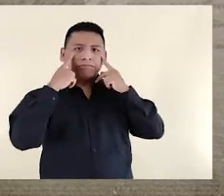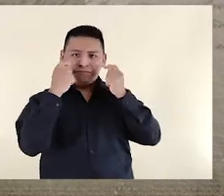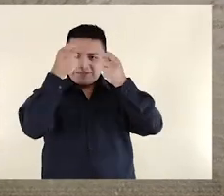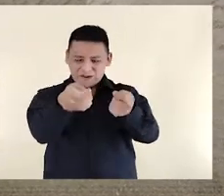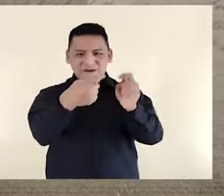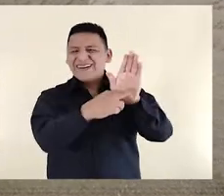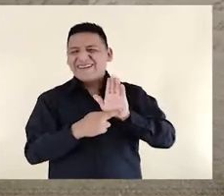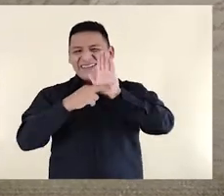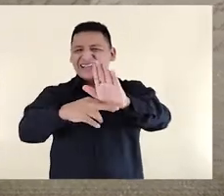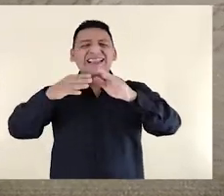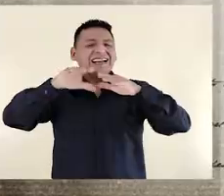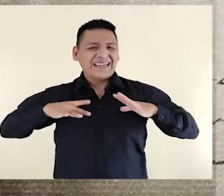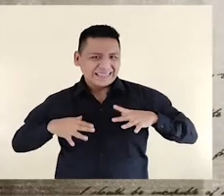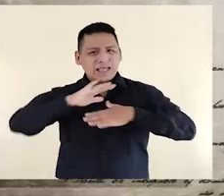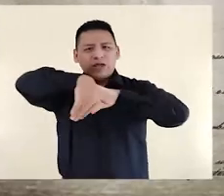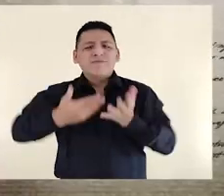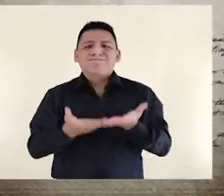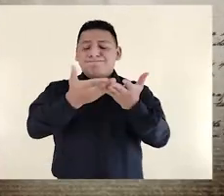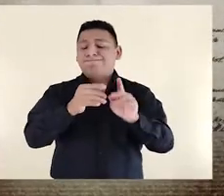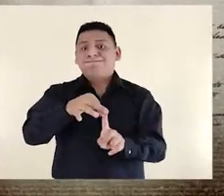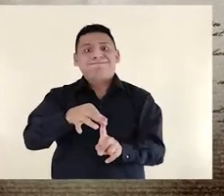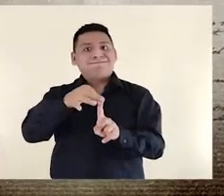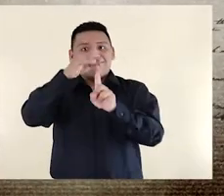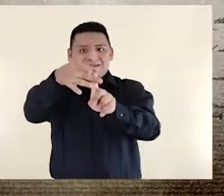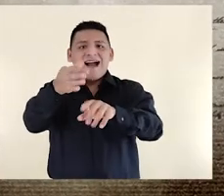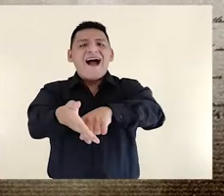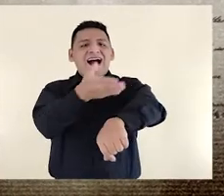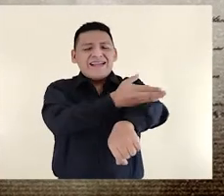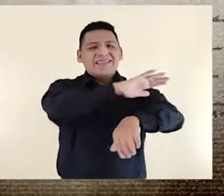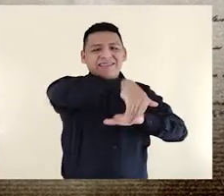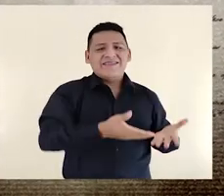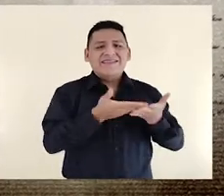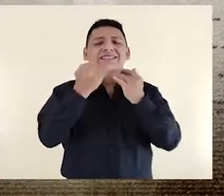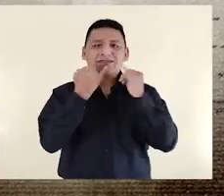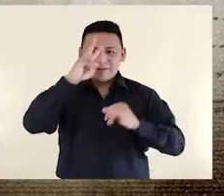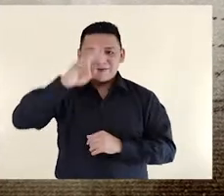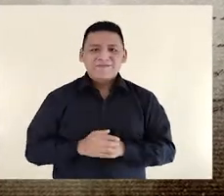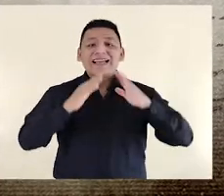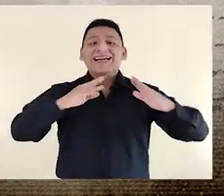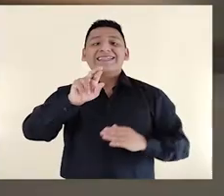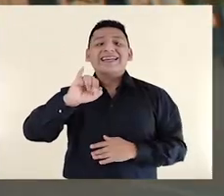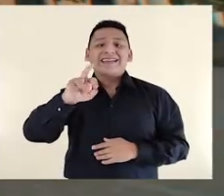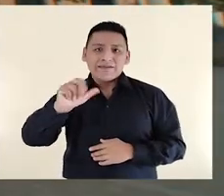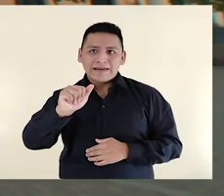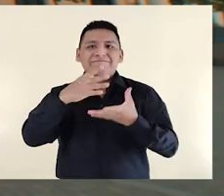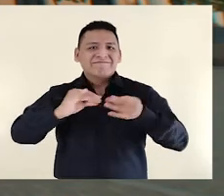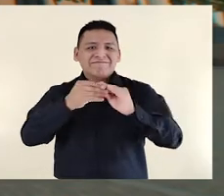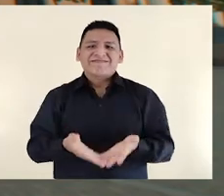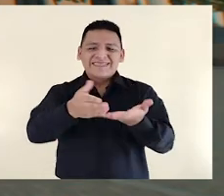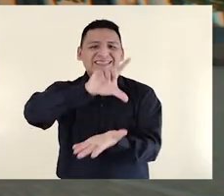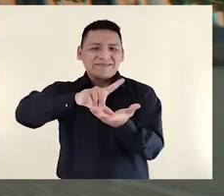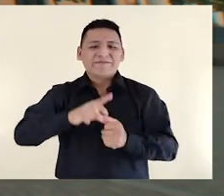muebles donados nos reflejan las clases nobiliarias en su máximo esplendor antes del advenimiento de la independencia. Casa La